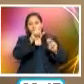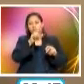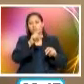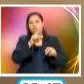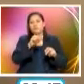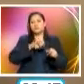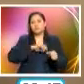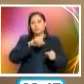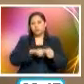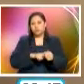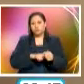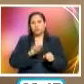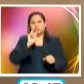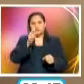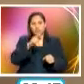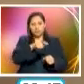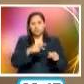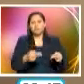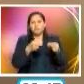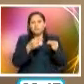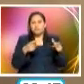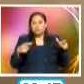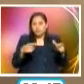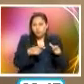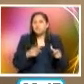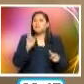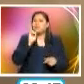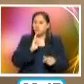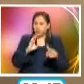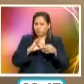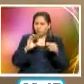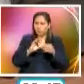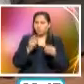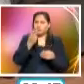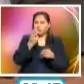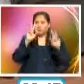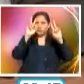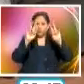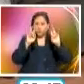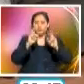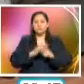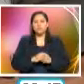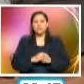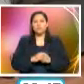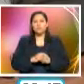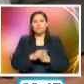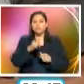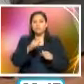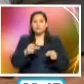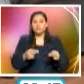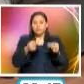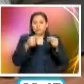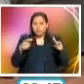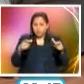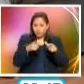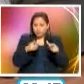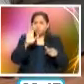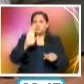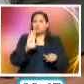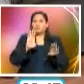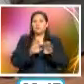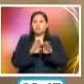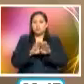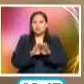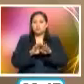que se llamaba El Changarrito. Cuéntanos de esta obra. El Changarrito era una especie de